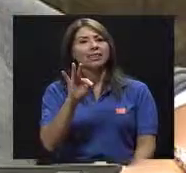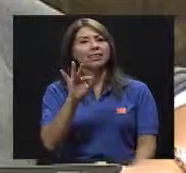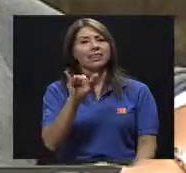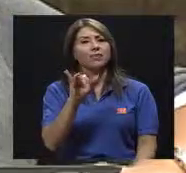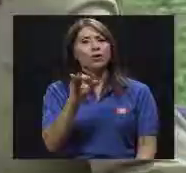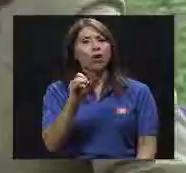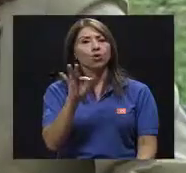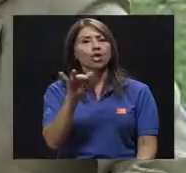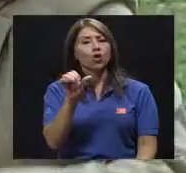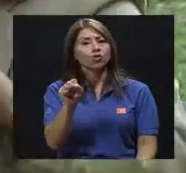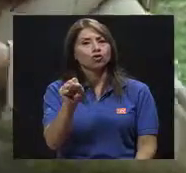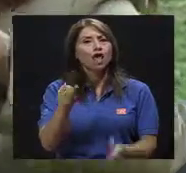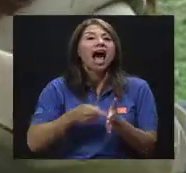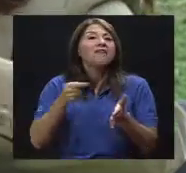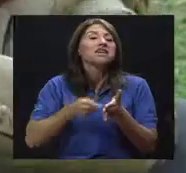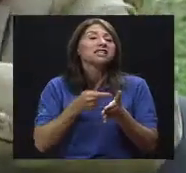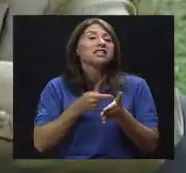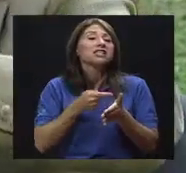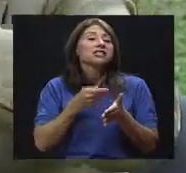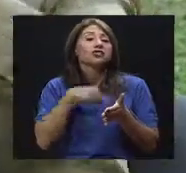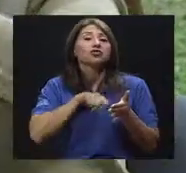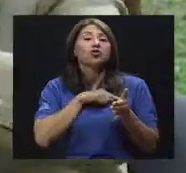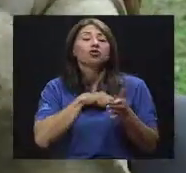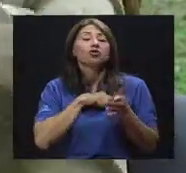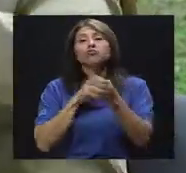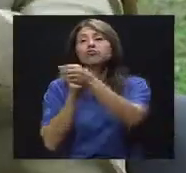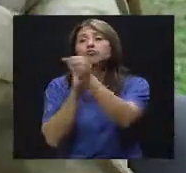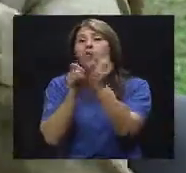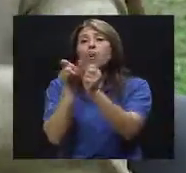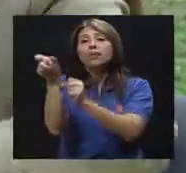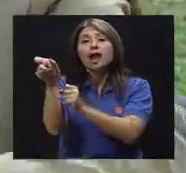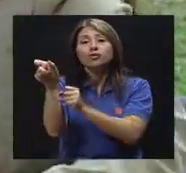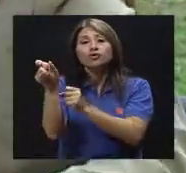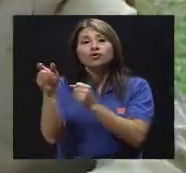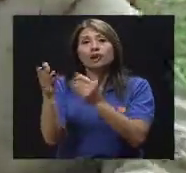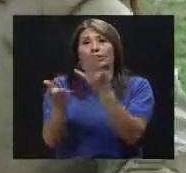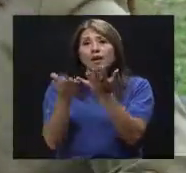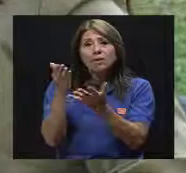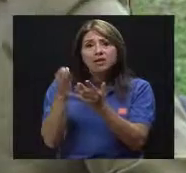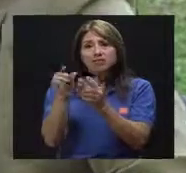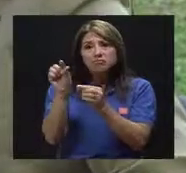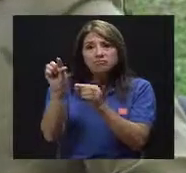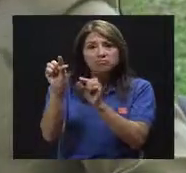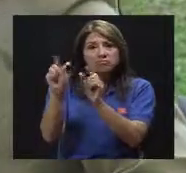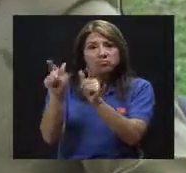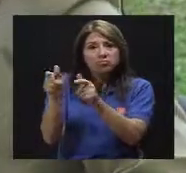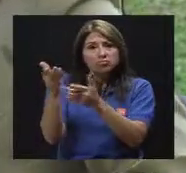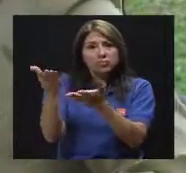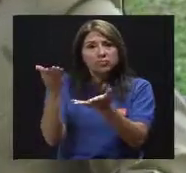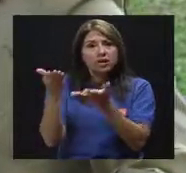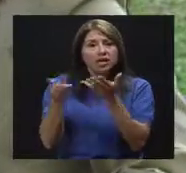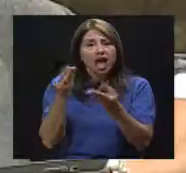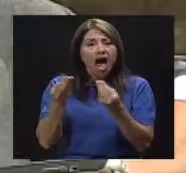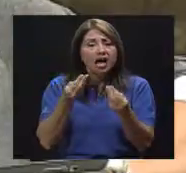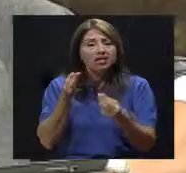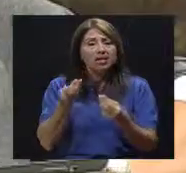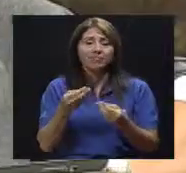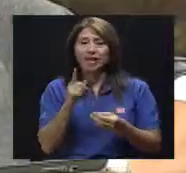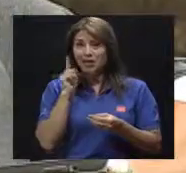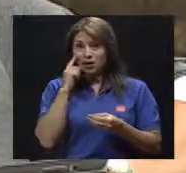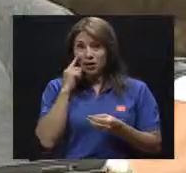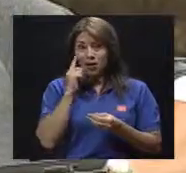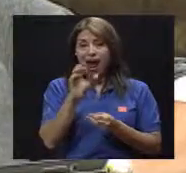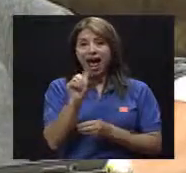¿verdad? Hay familiares que ya lo dejan a los 7 días, son por 12 días de tratamiento. ¿Qué se hace en esos casos? Con los antibióticos es toda una historia, porque